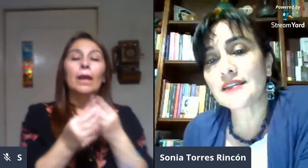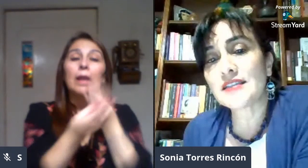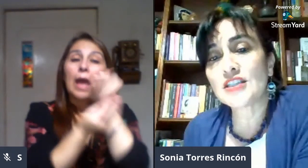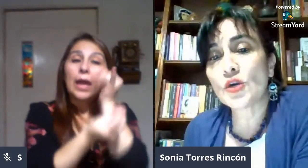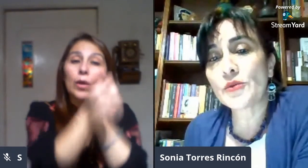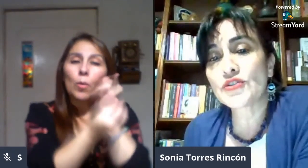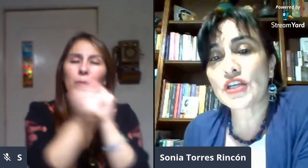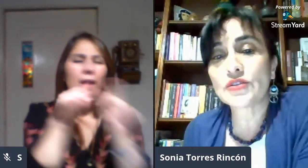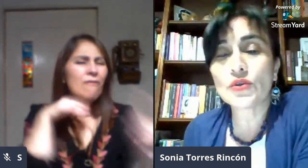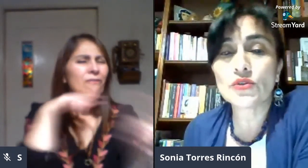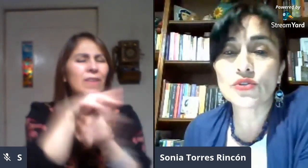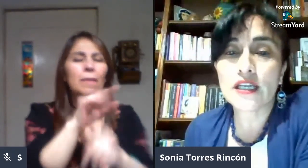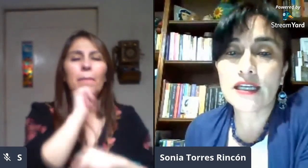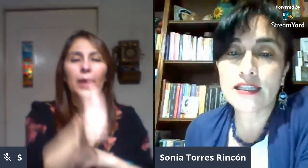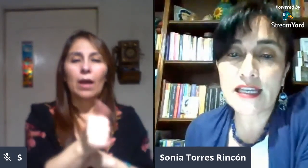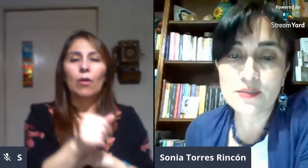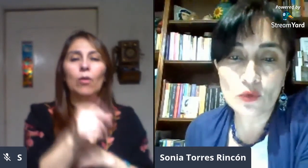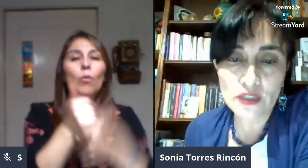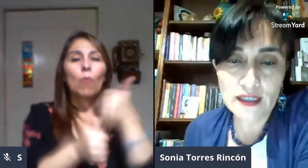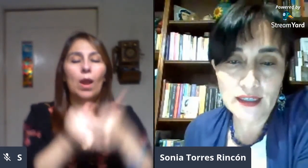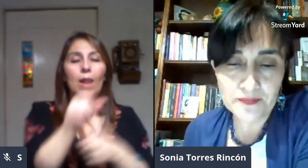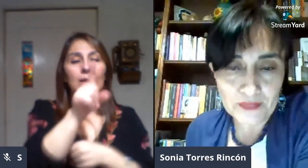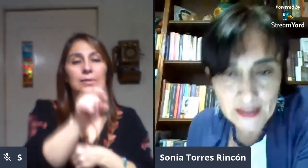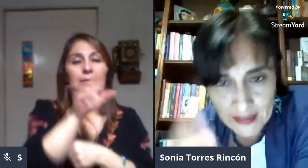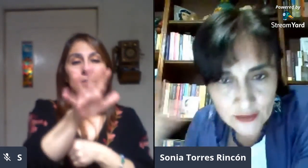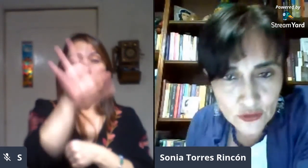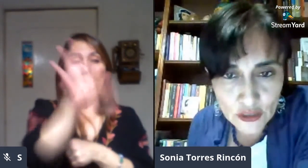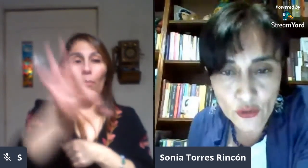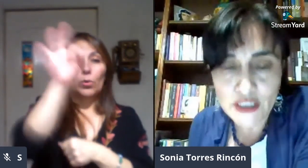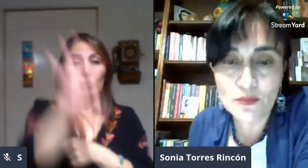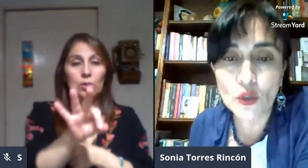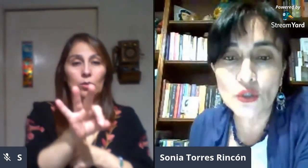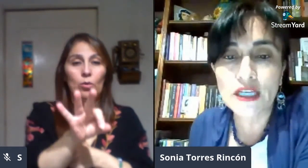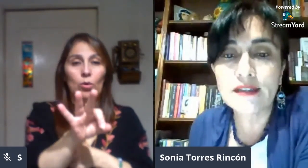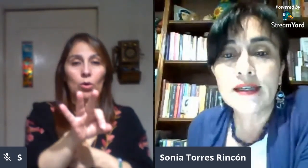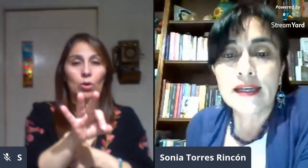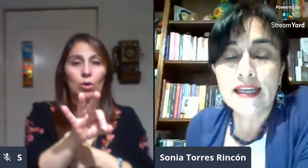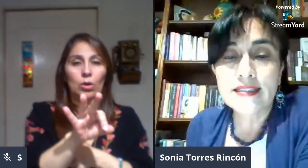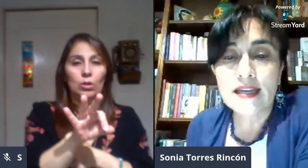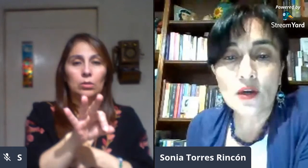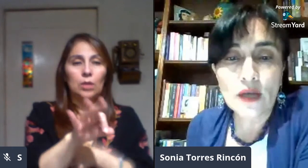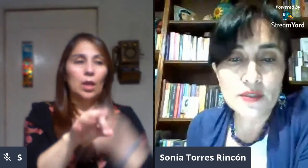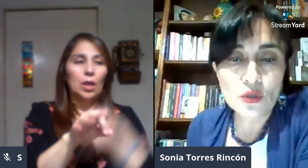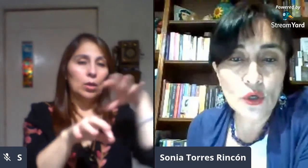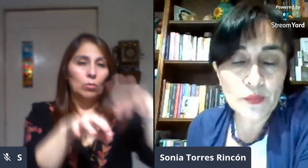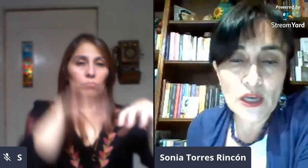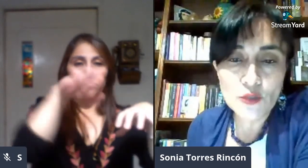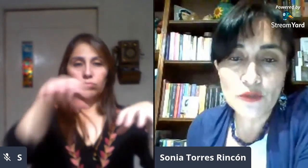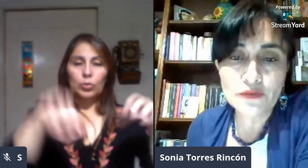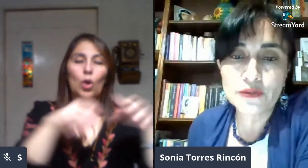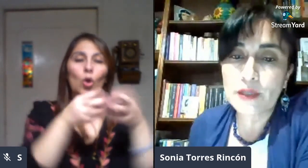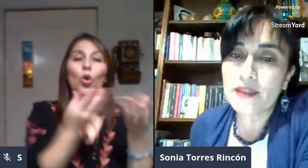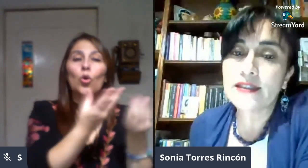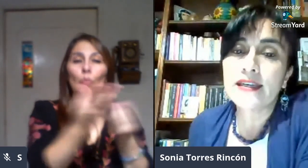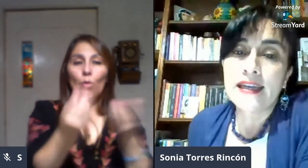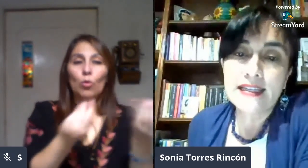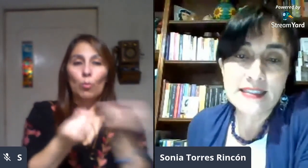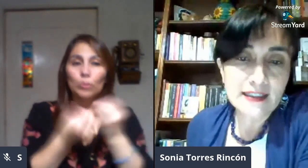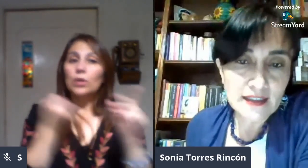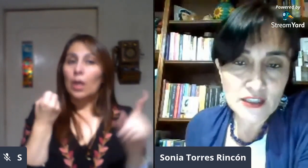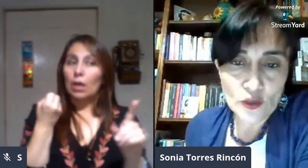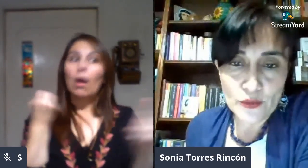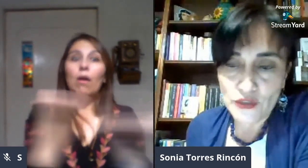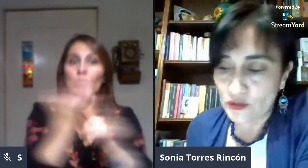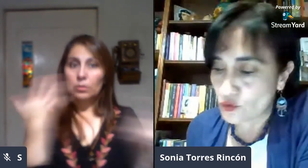el 65% de estos sectores en Bogotá que se han visto golpeados profundamente,